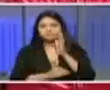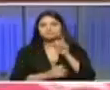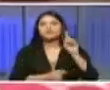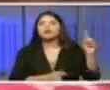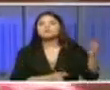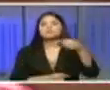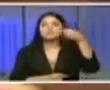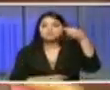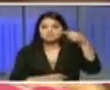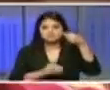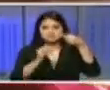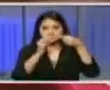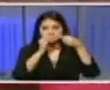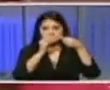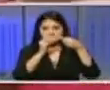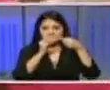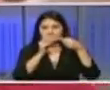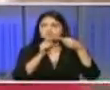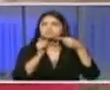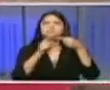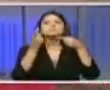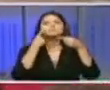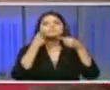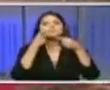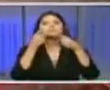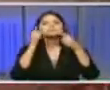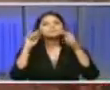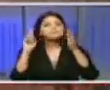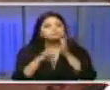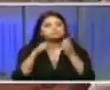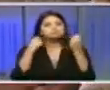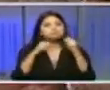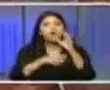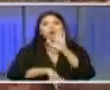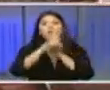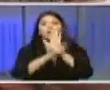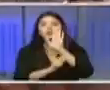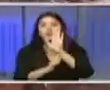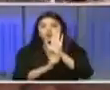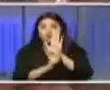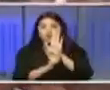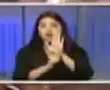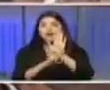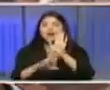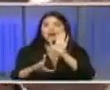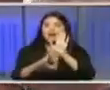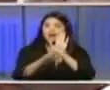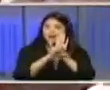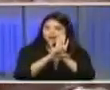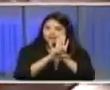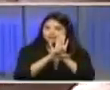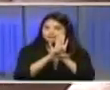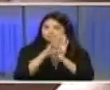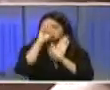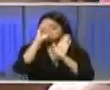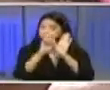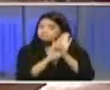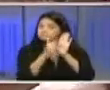Primero, cumplir y hacer cumplir esta constitución y la ley.